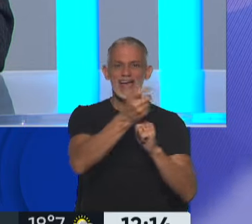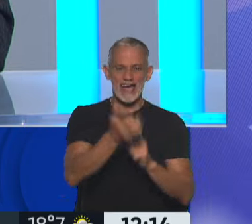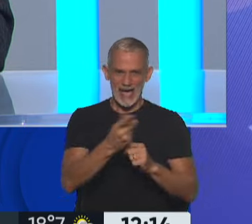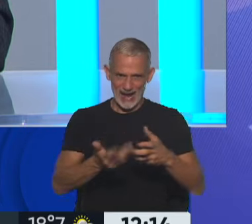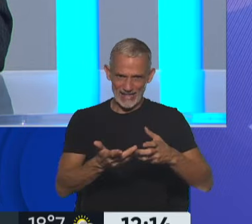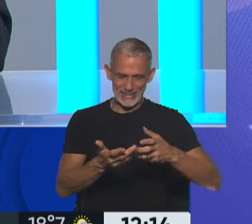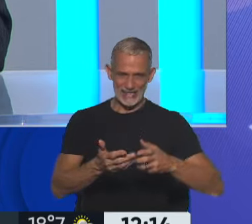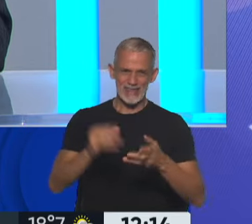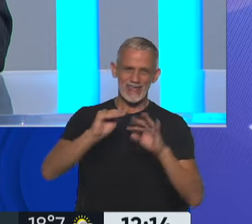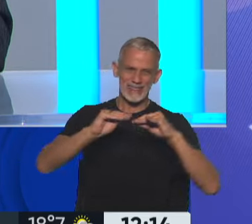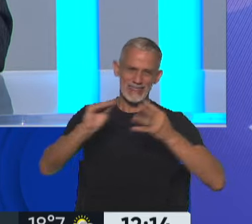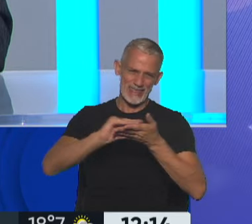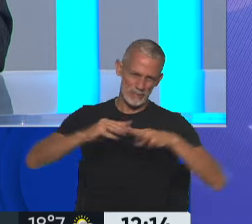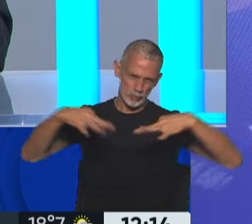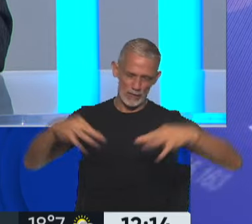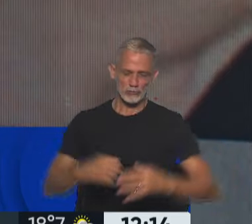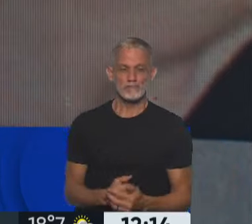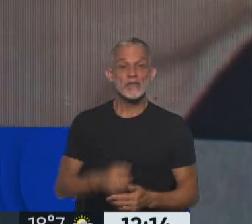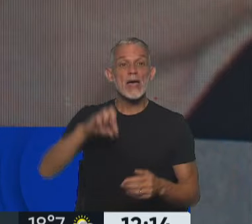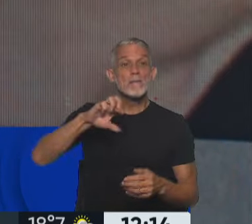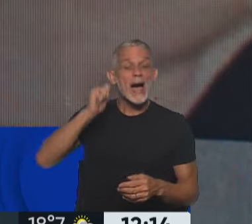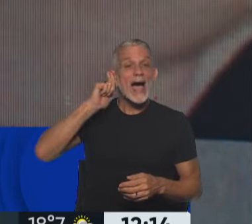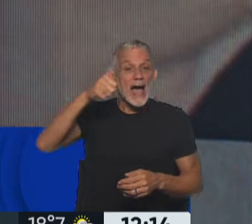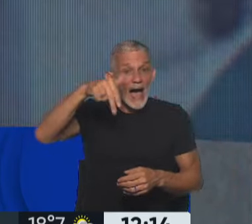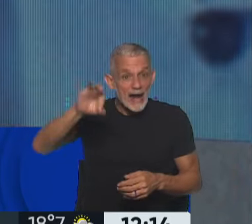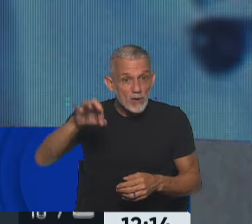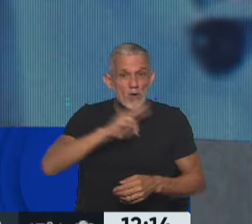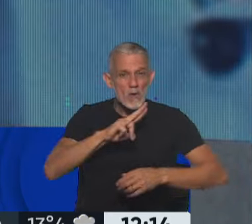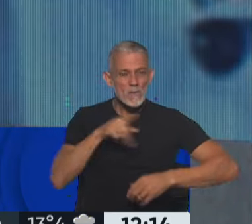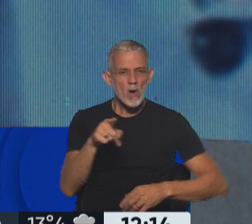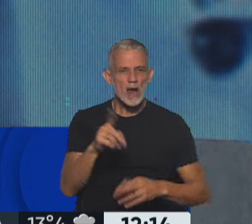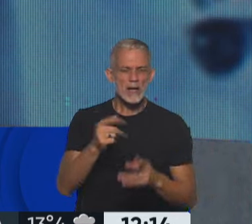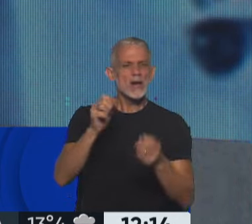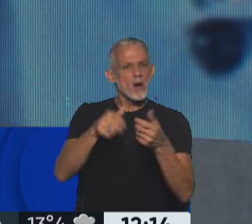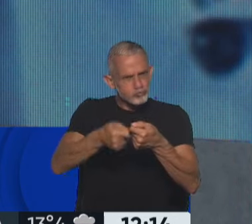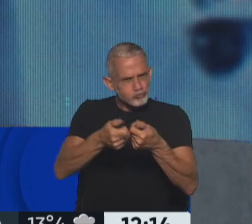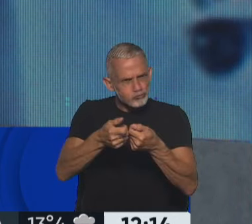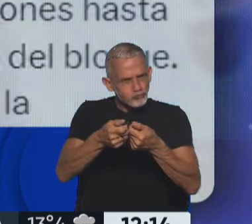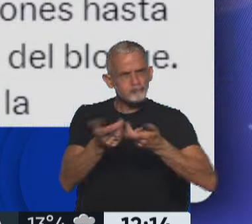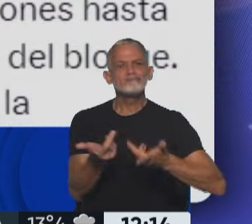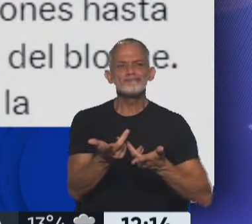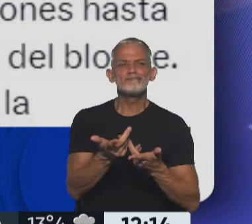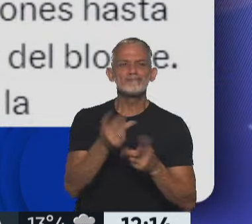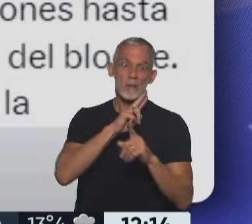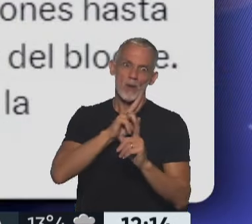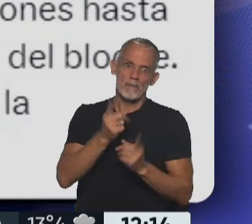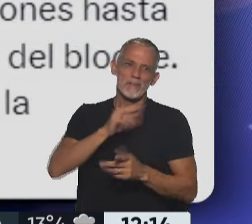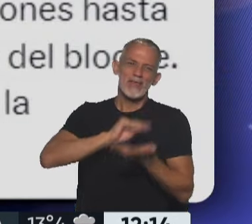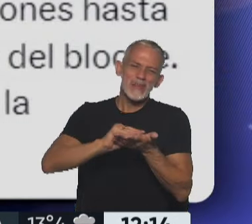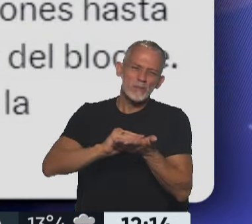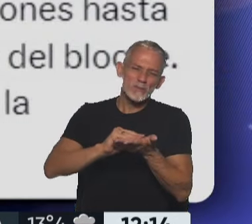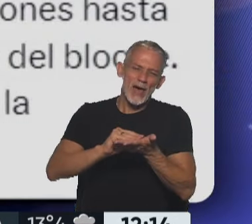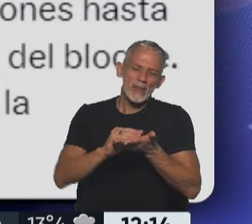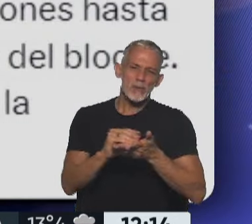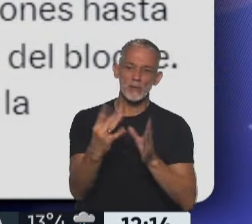bancadas de la cámara de diputados de la nación Fer Marcela pagano a través de redes sociales acaba de hacer algunas publicaciones estamos hablando de la legisladora que fue